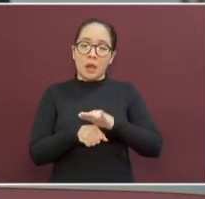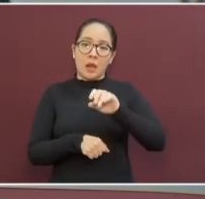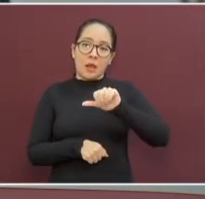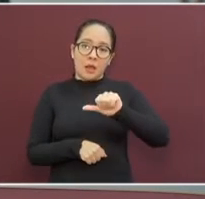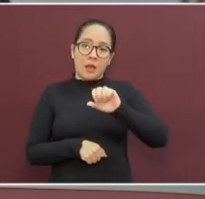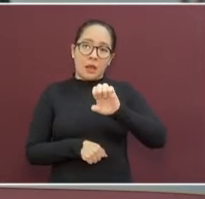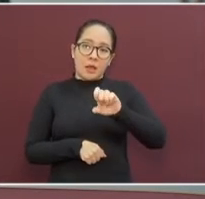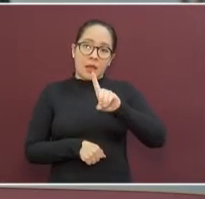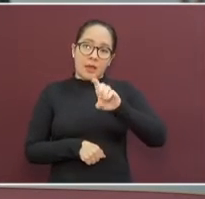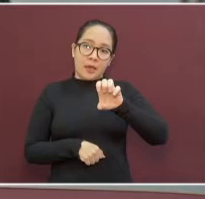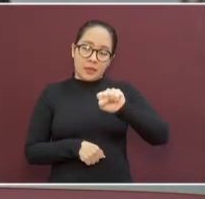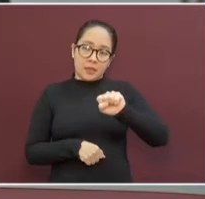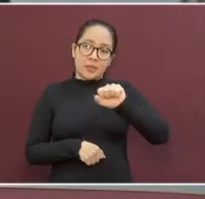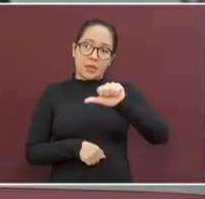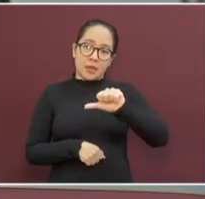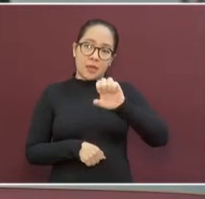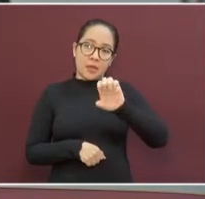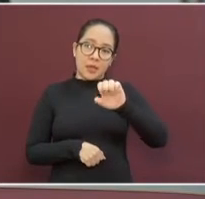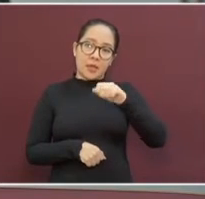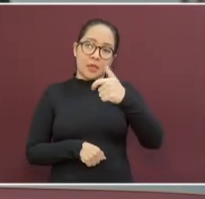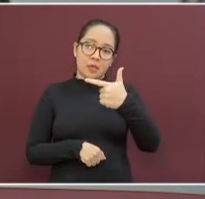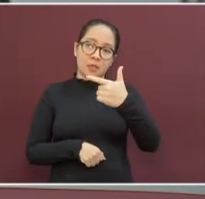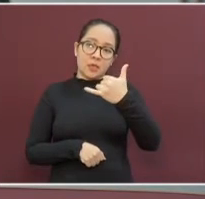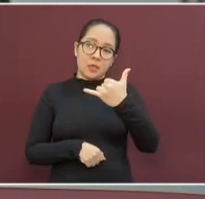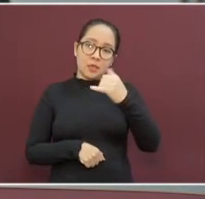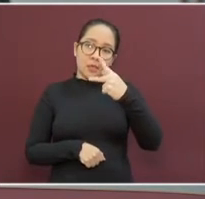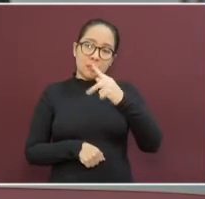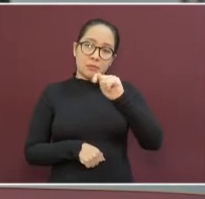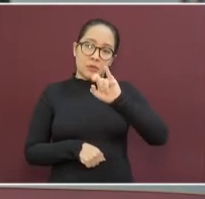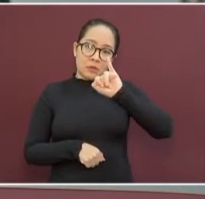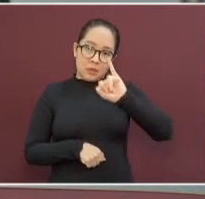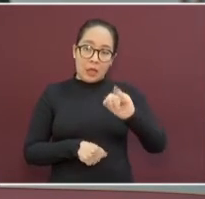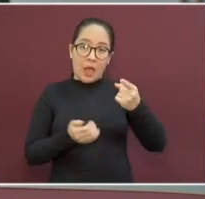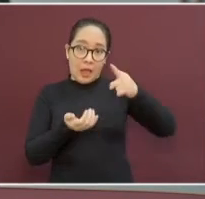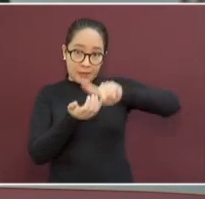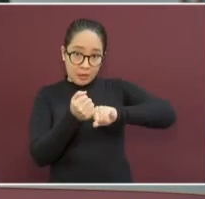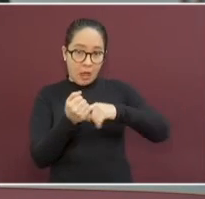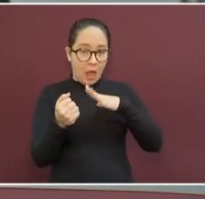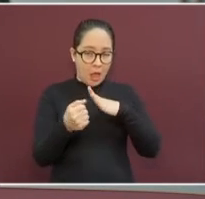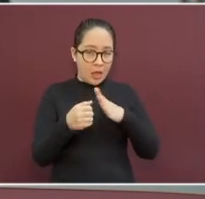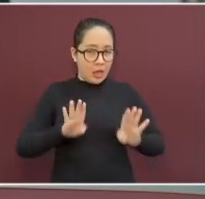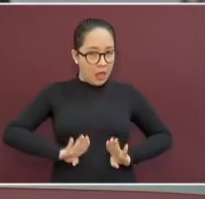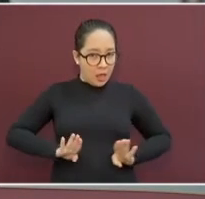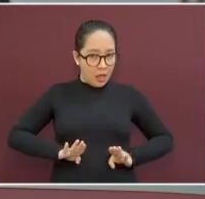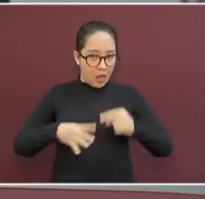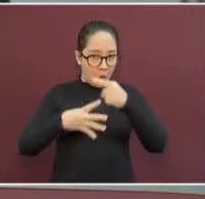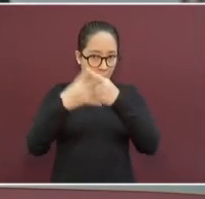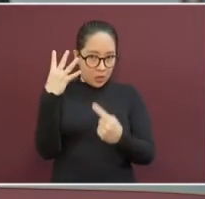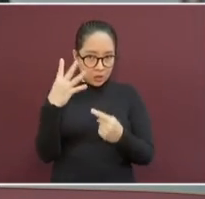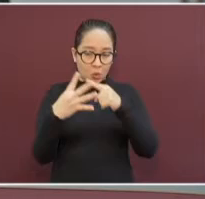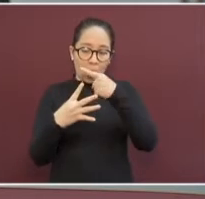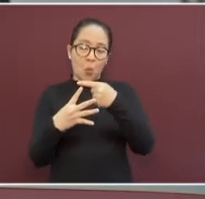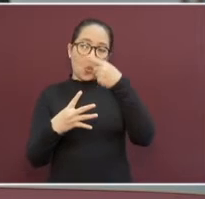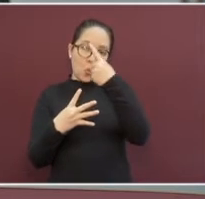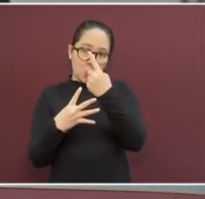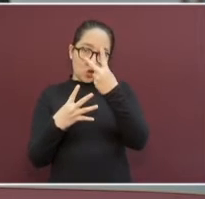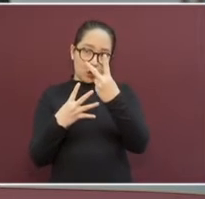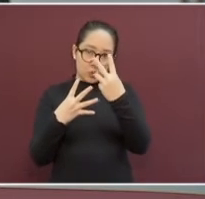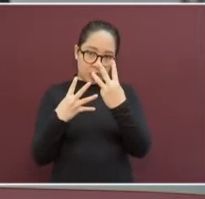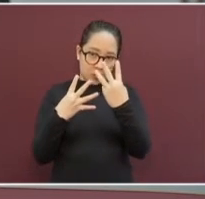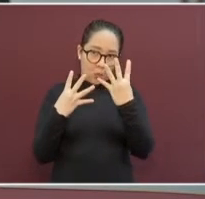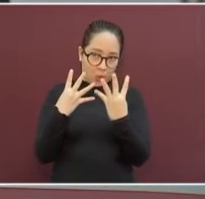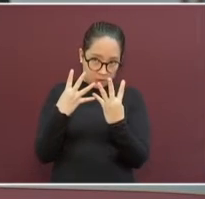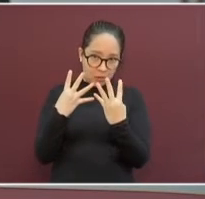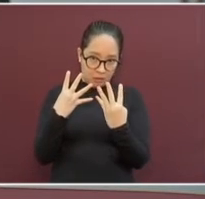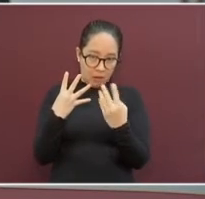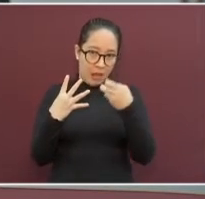éstos contienen en su organismo algunos de los 40 tipos que son dengue 1 2 3 y 4